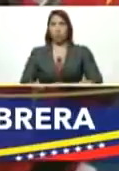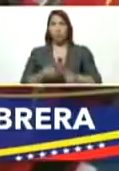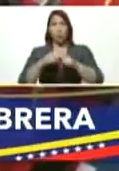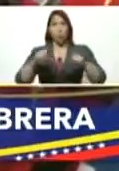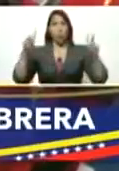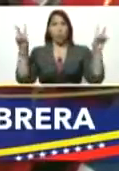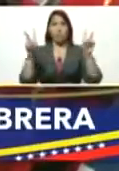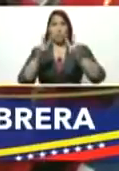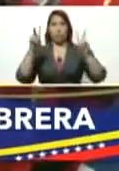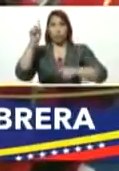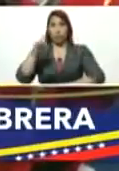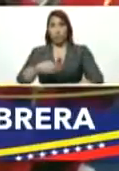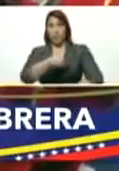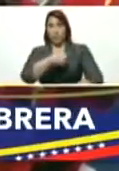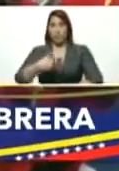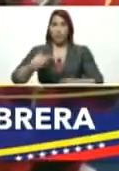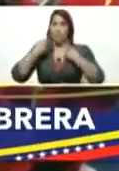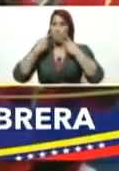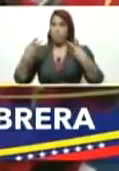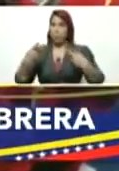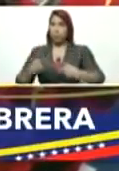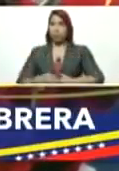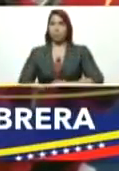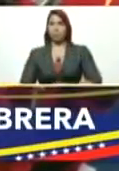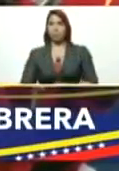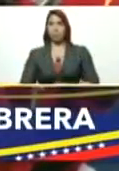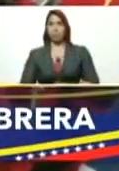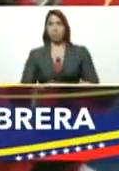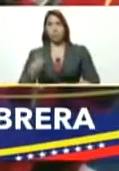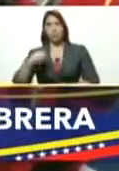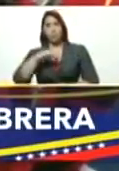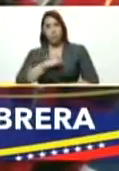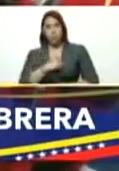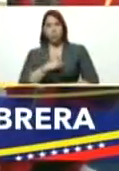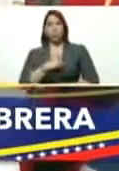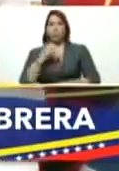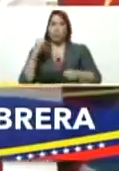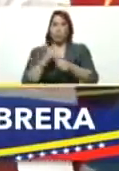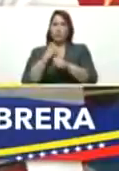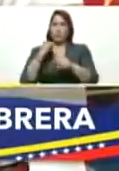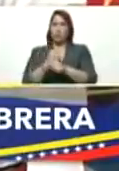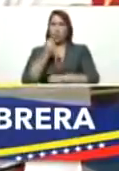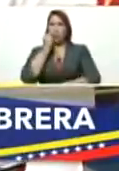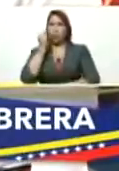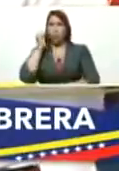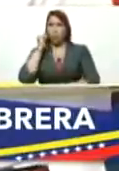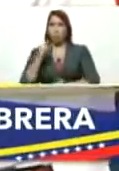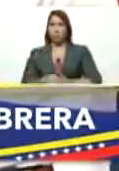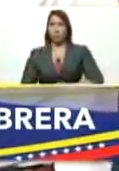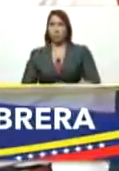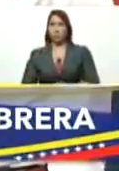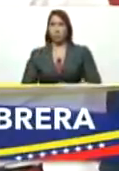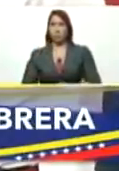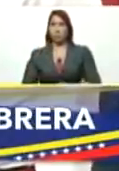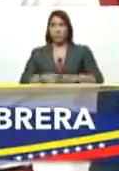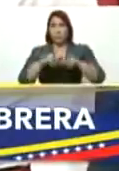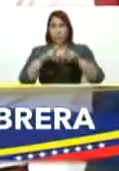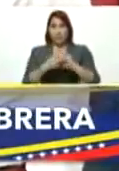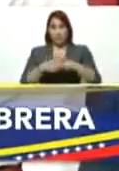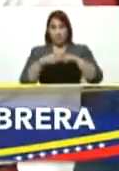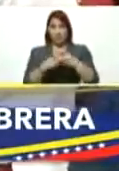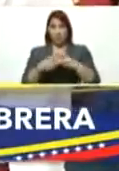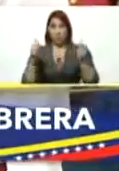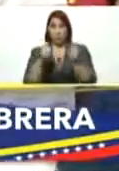victorias que también quiero mencionarles es de que nosotros la clase obrera trabajadora desde los talleres con